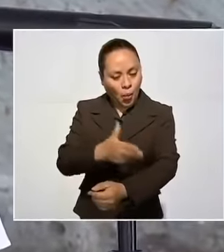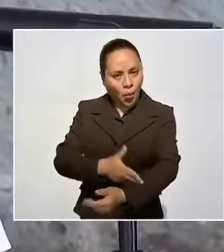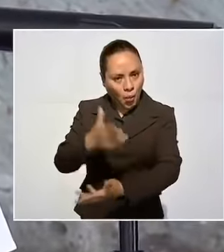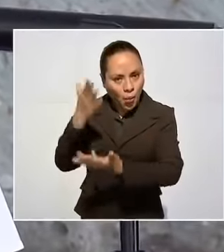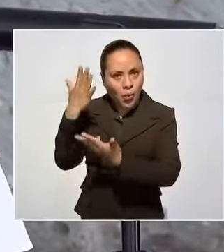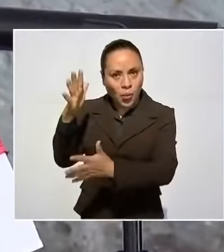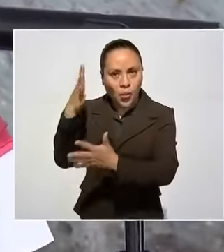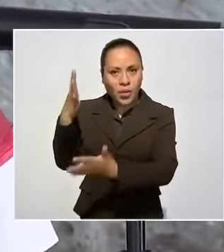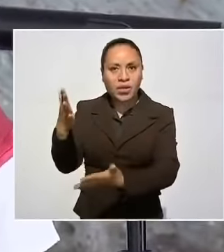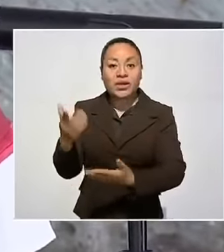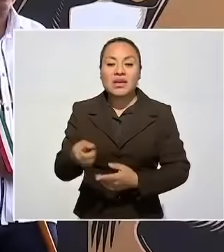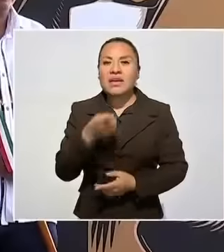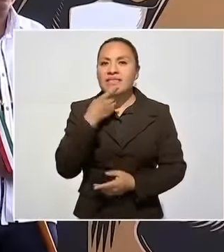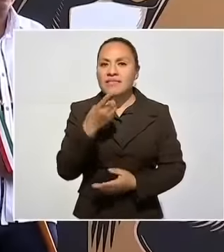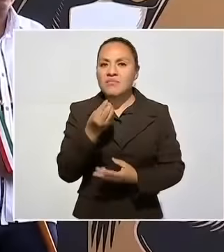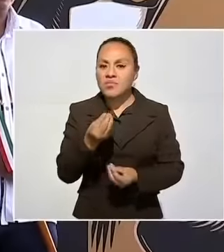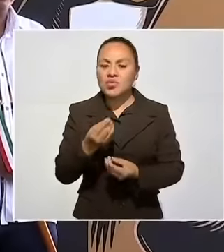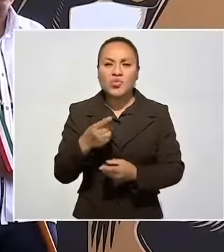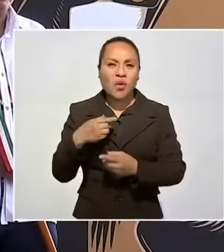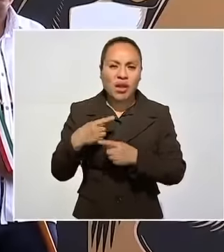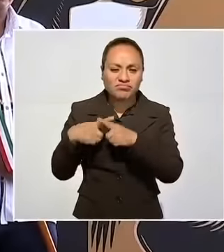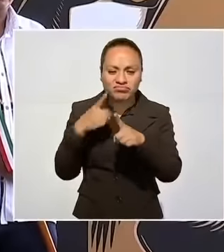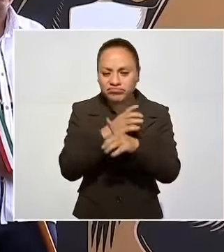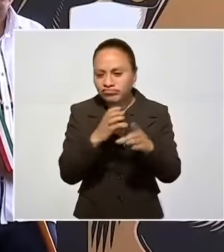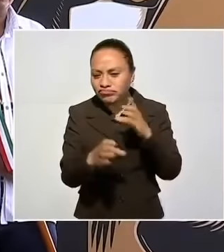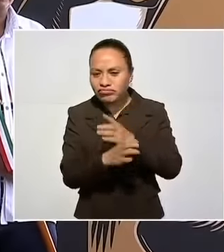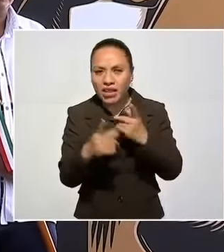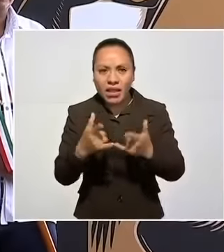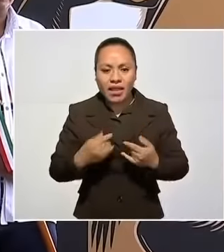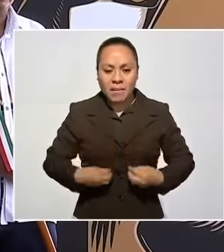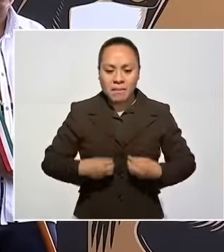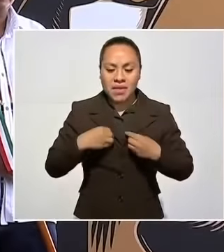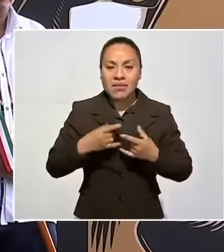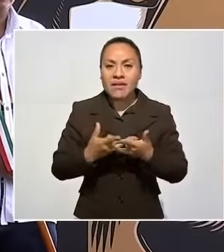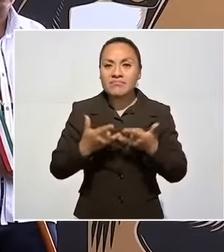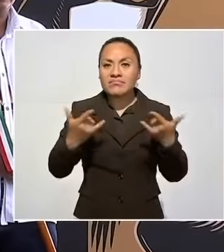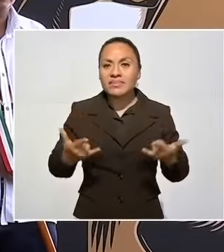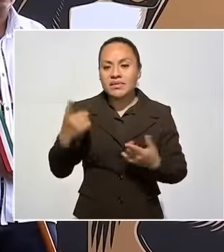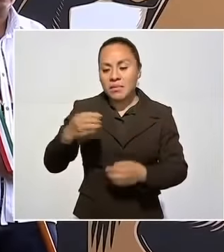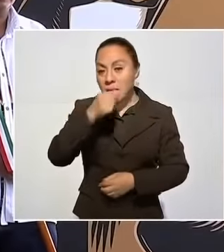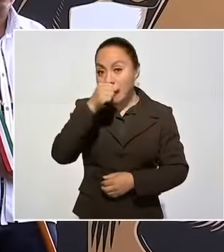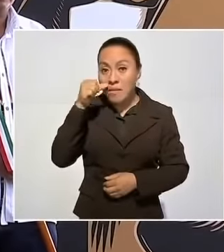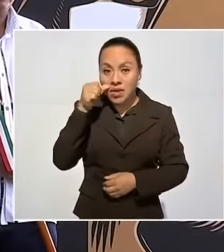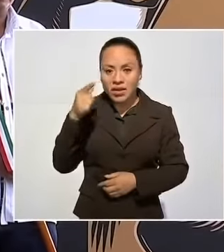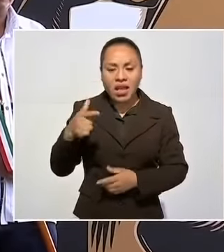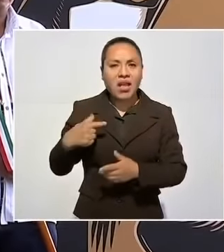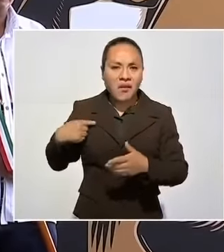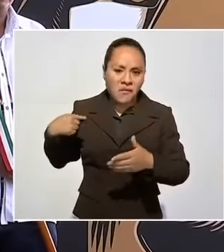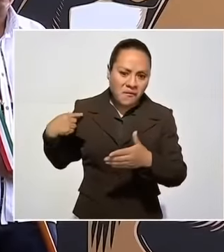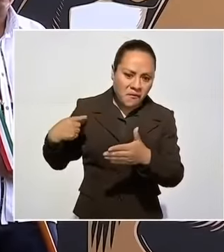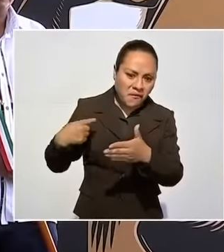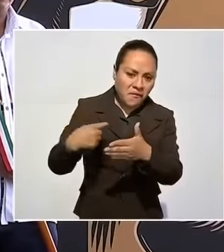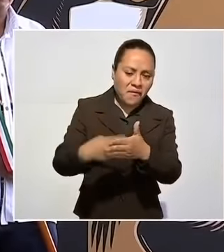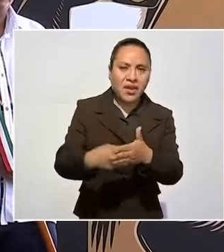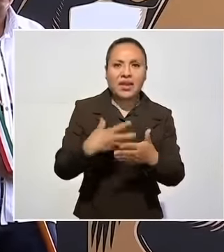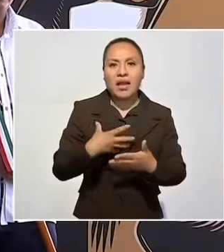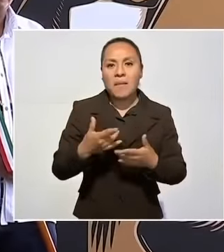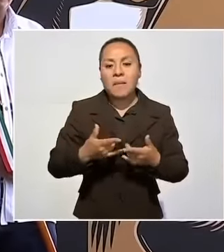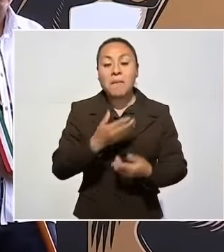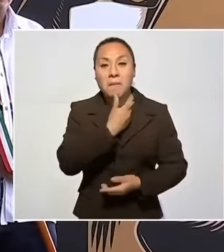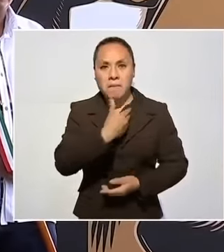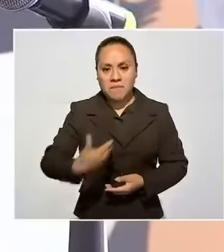Mucho se ha dicho sobre la vida de Don Benito Juárez García. Y es que su trayectoria como presidente